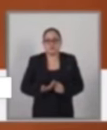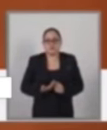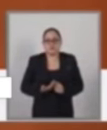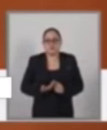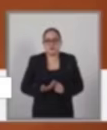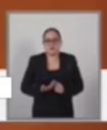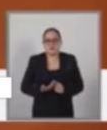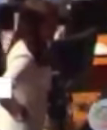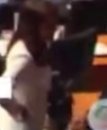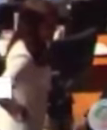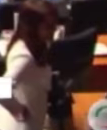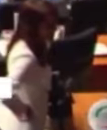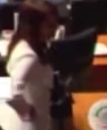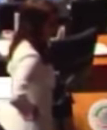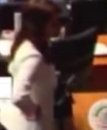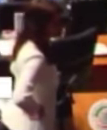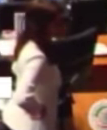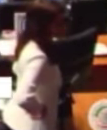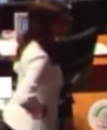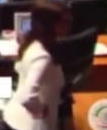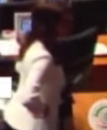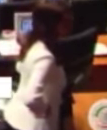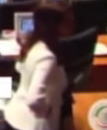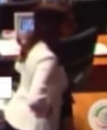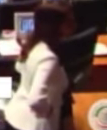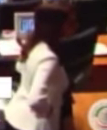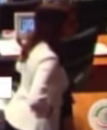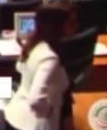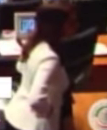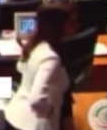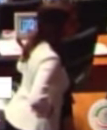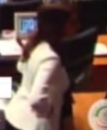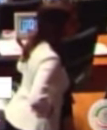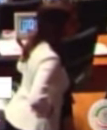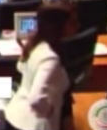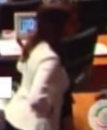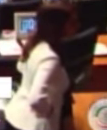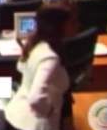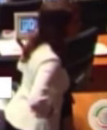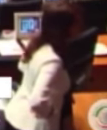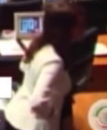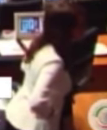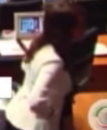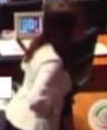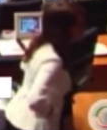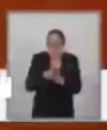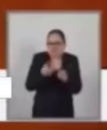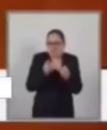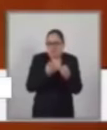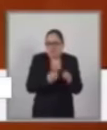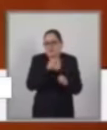como tú bien dices, si no se le otorgan los recursos que hacen falta y que no se ve por dónde van a salir?